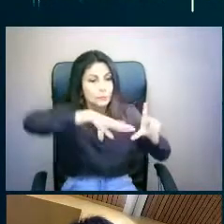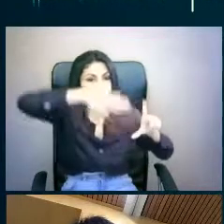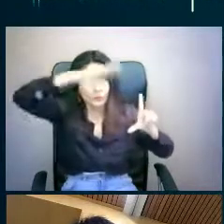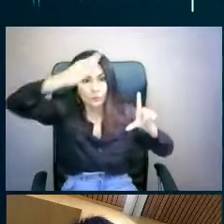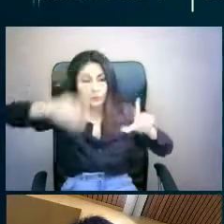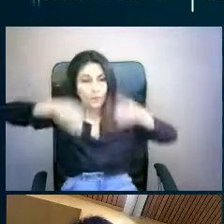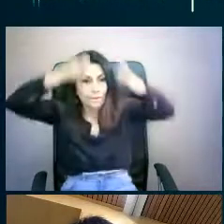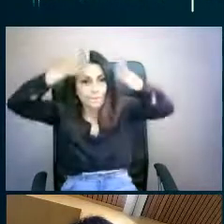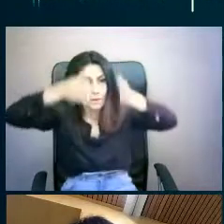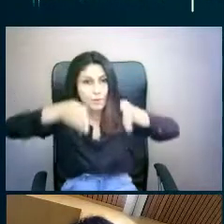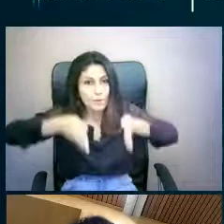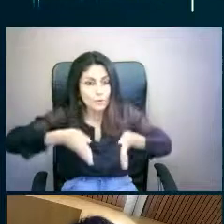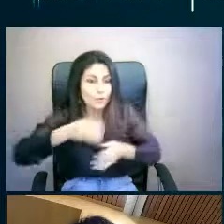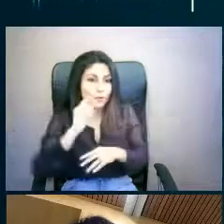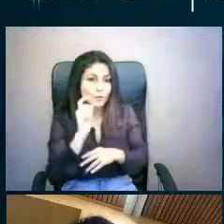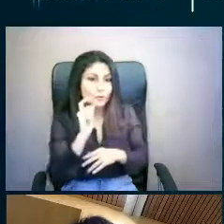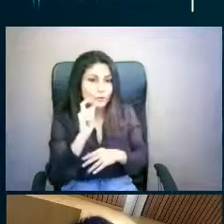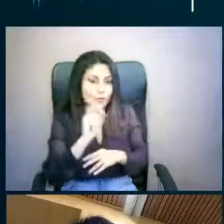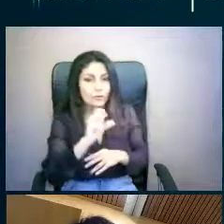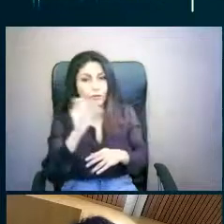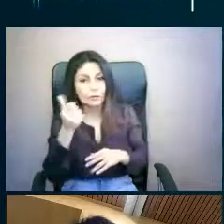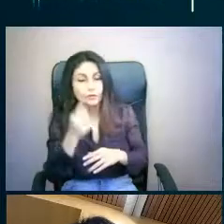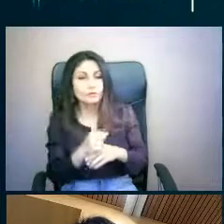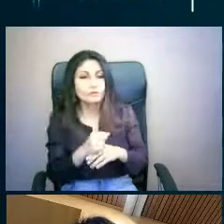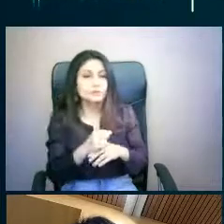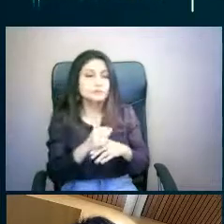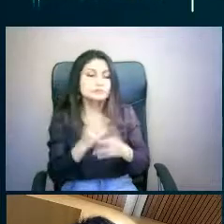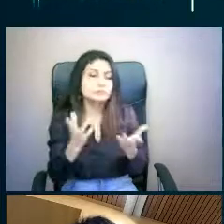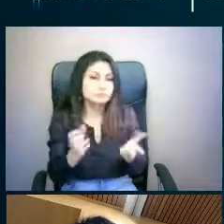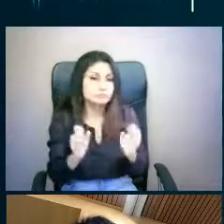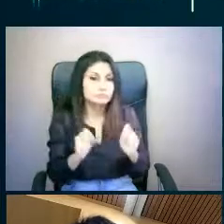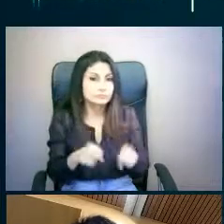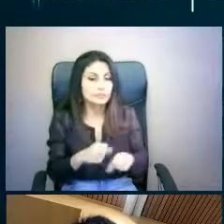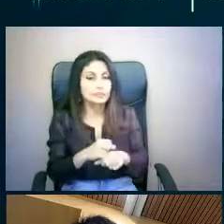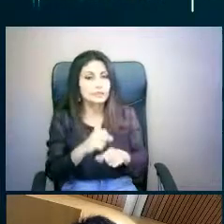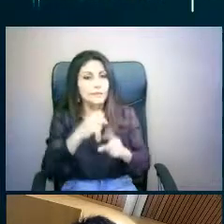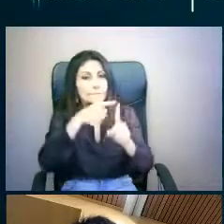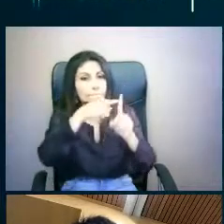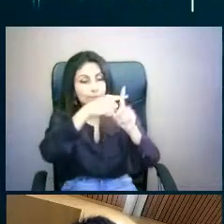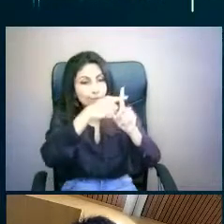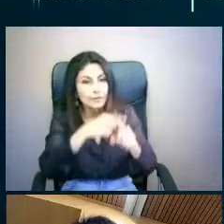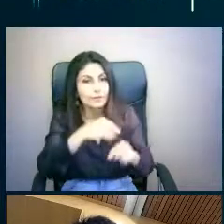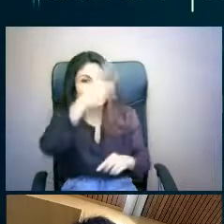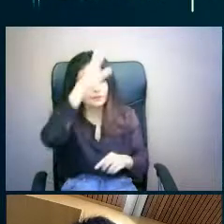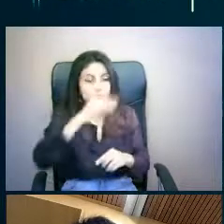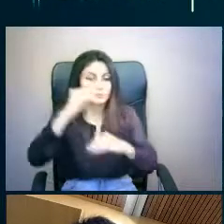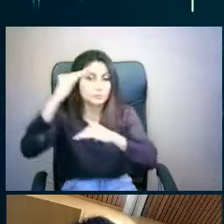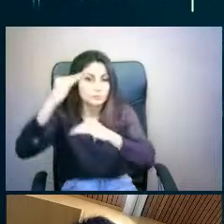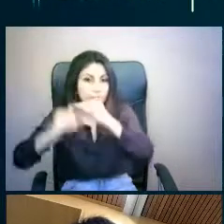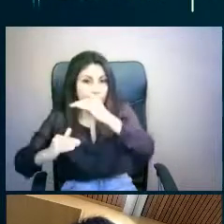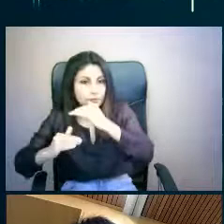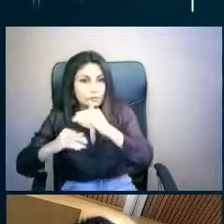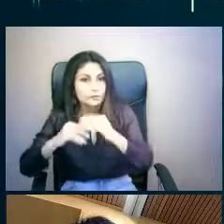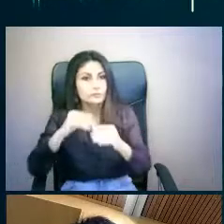estadísticas como suma, promedio, máximo, mínimo, percentiles,